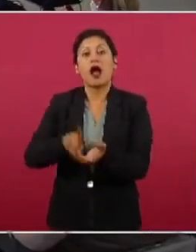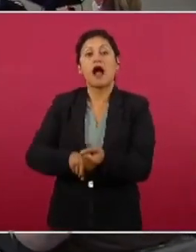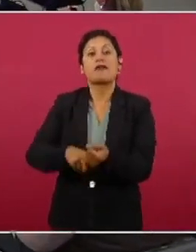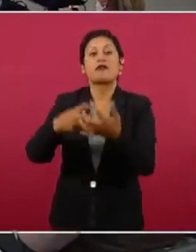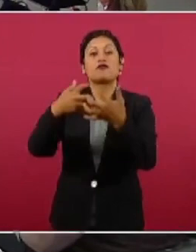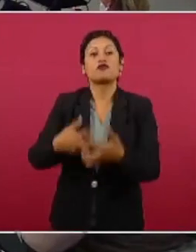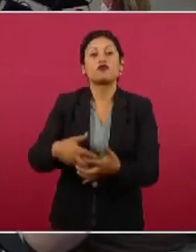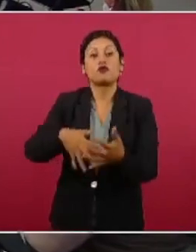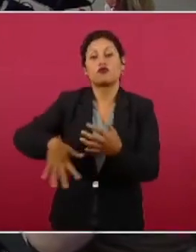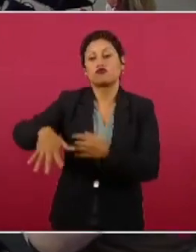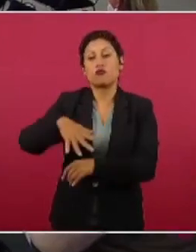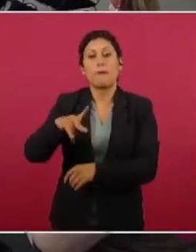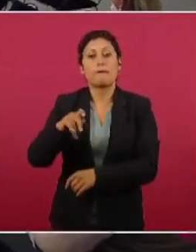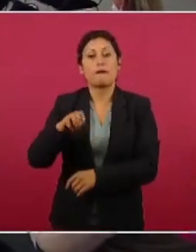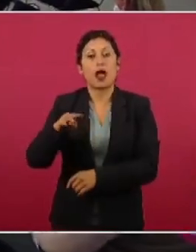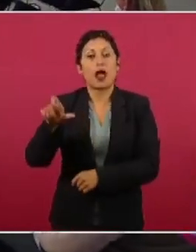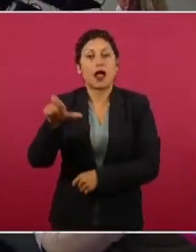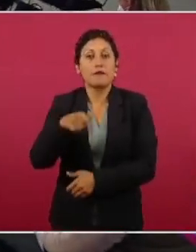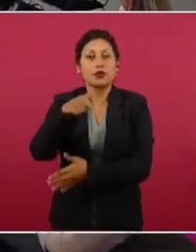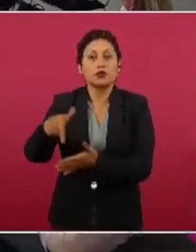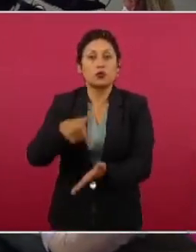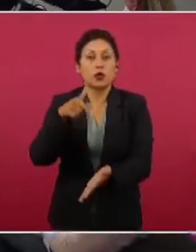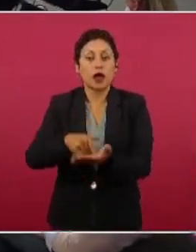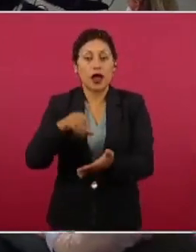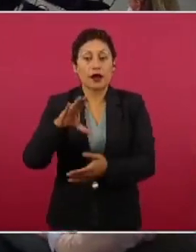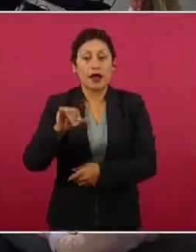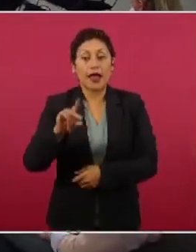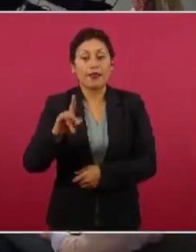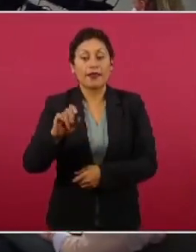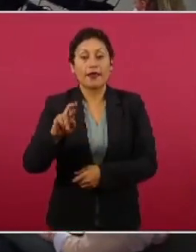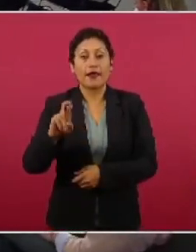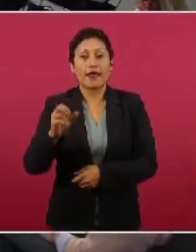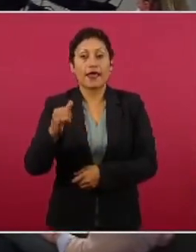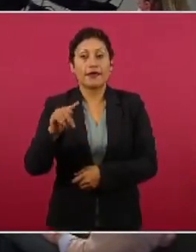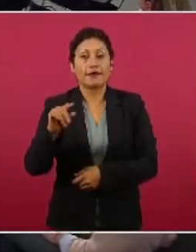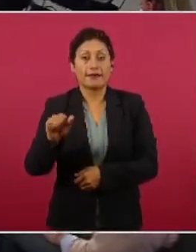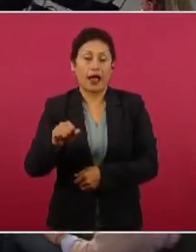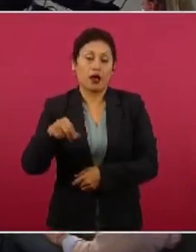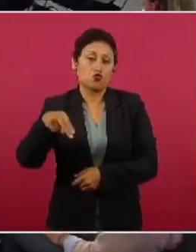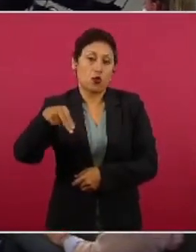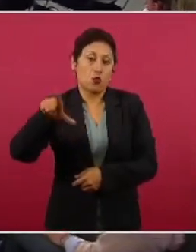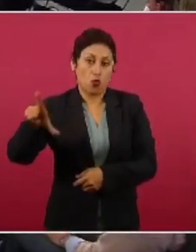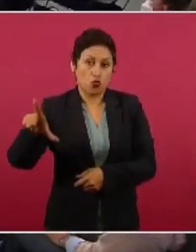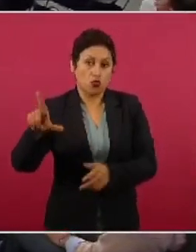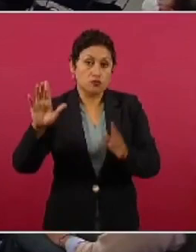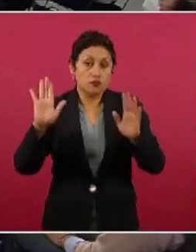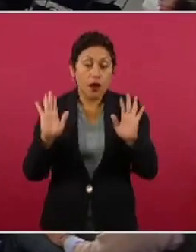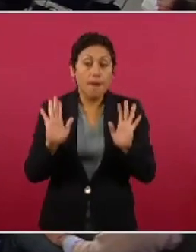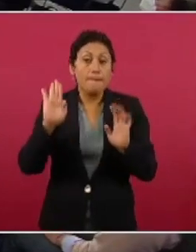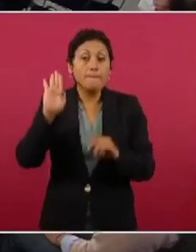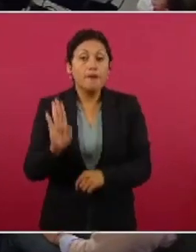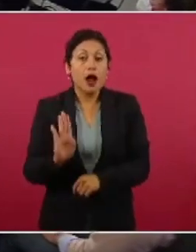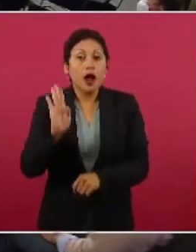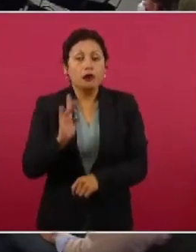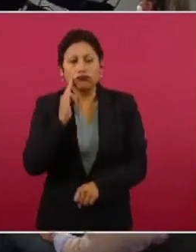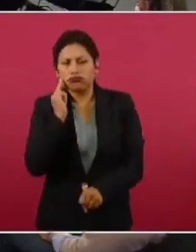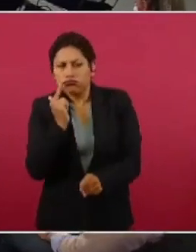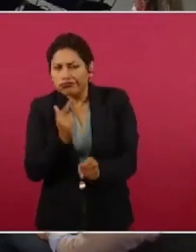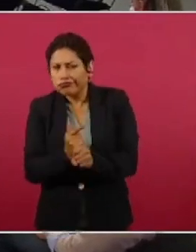allá en Cadereyta, Nuevo León, en lo que se sospecha, entran y salen